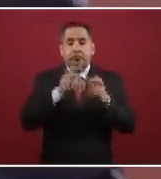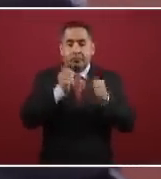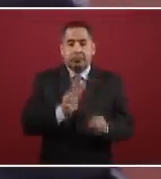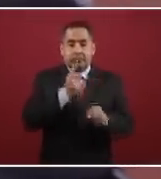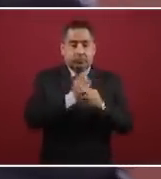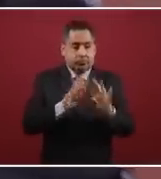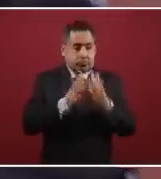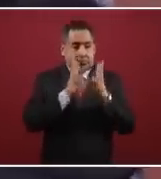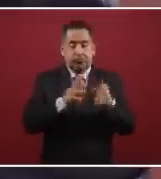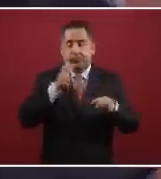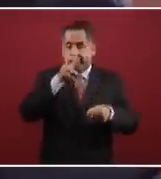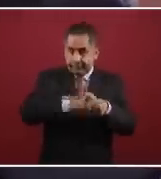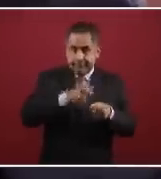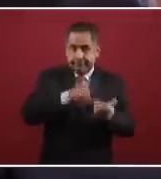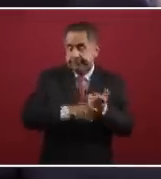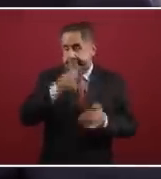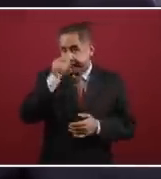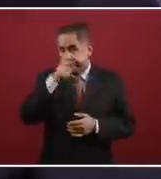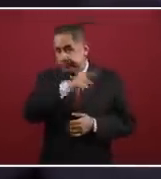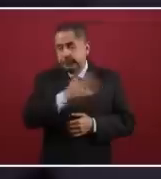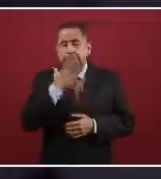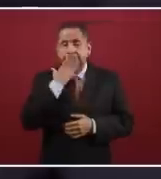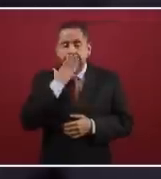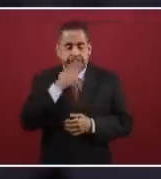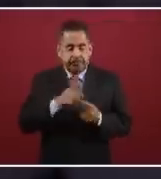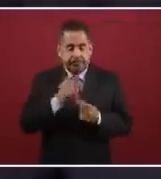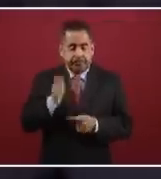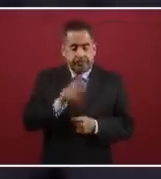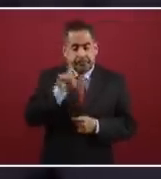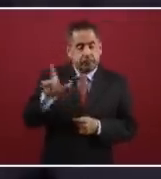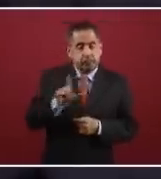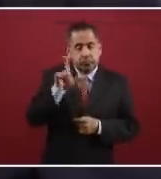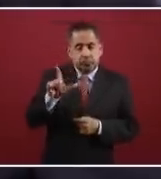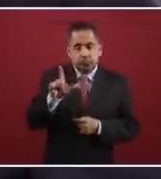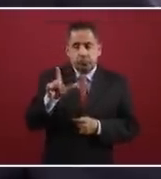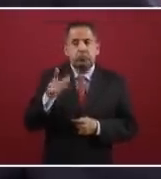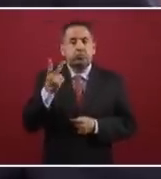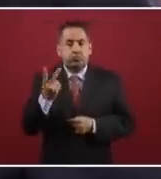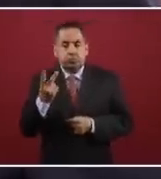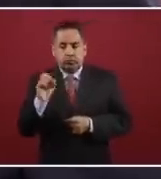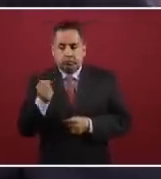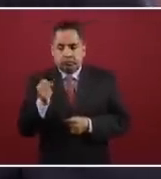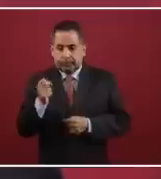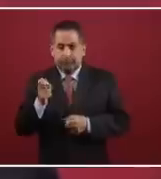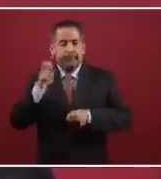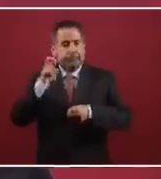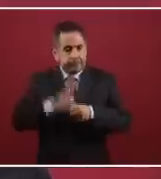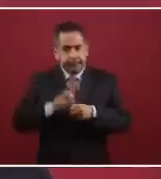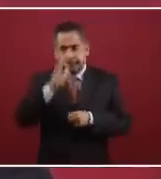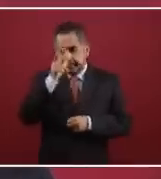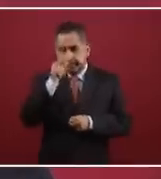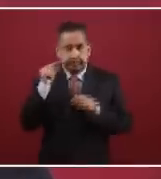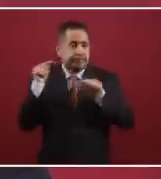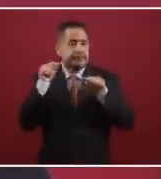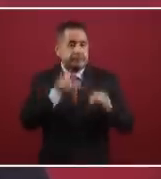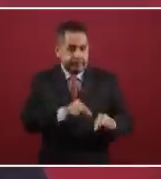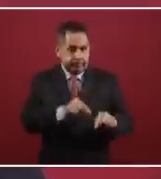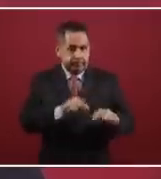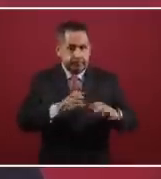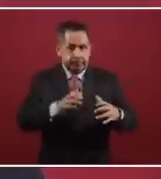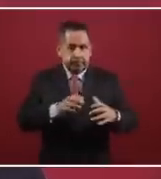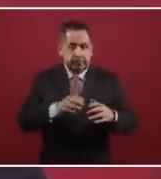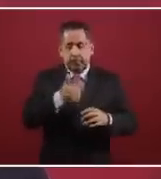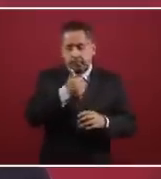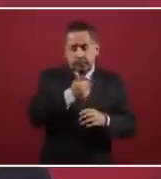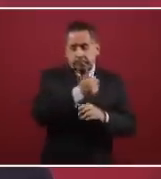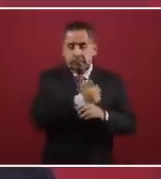nacional. El lunes 2 de septiembre en Hermosillo, de 6